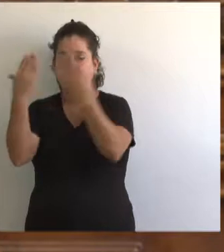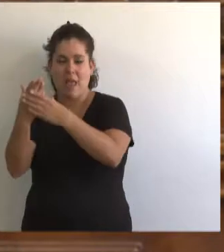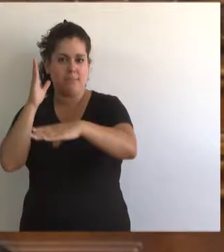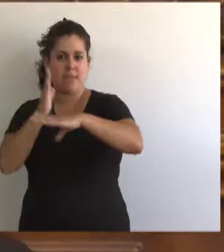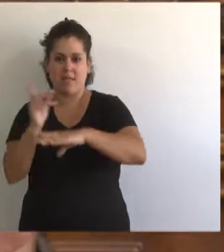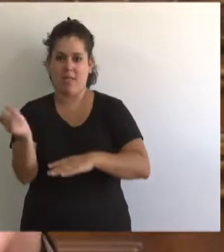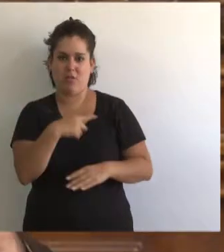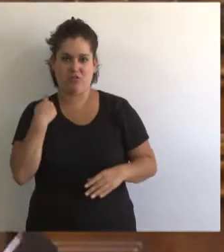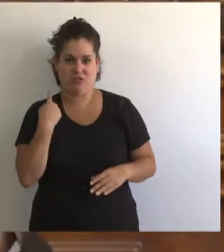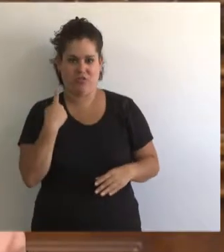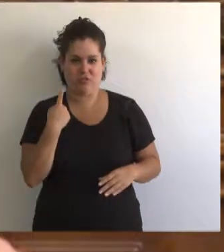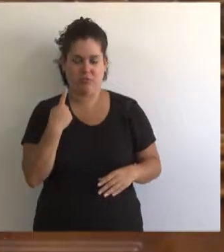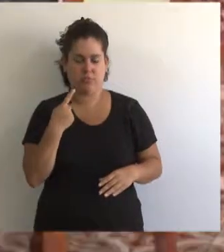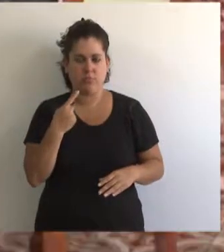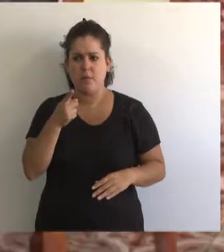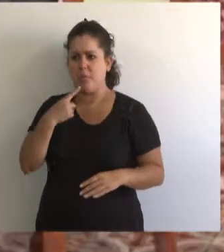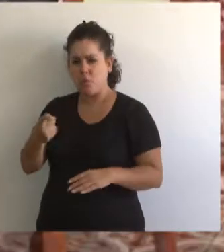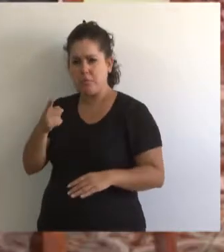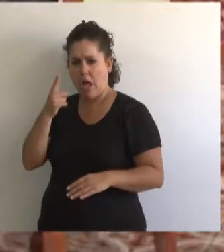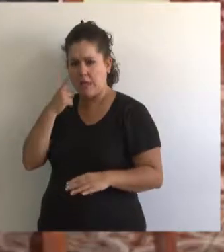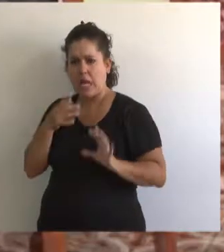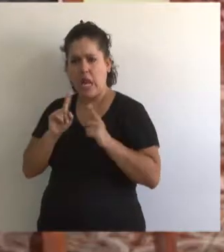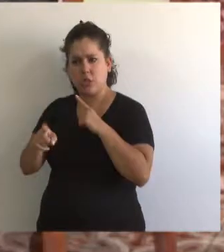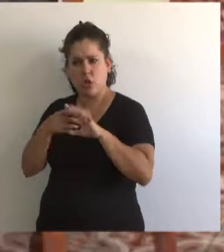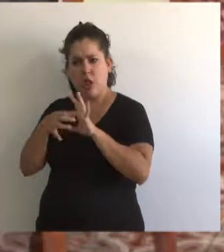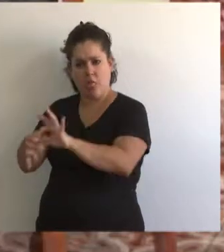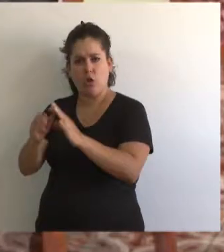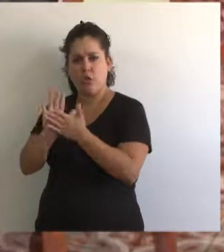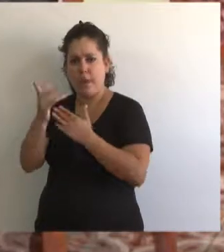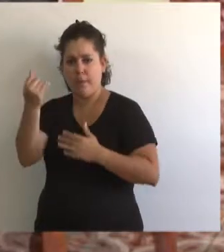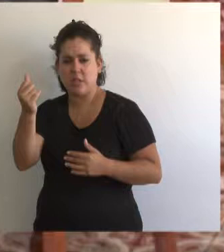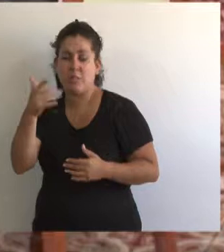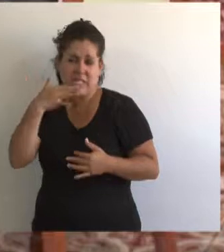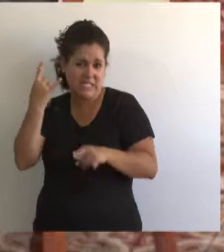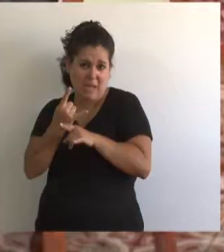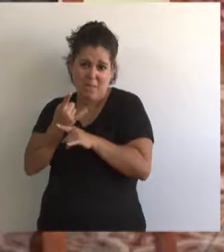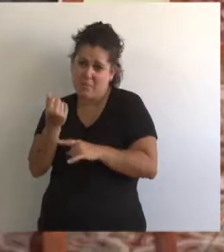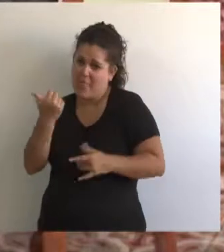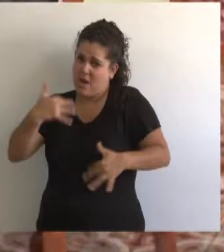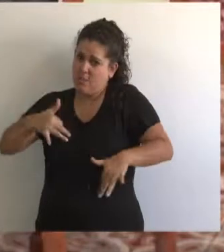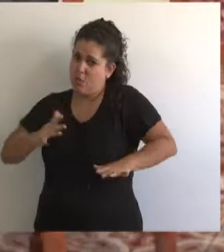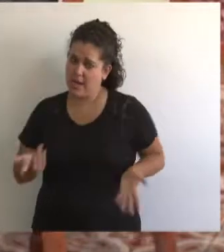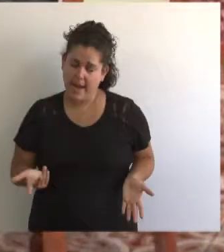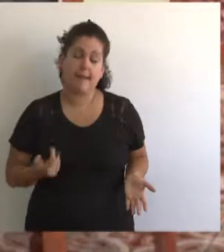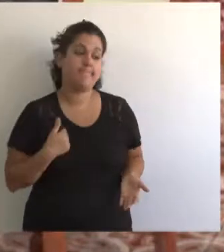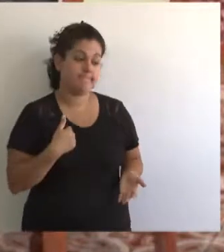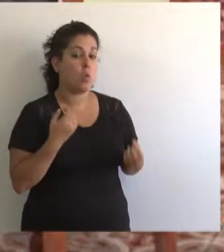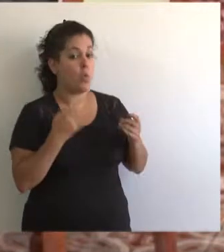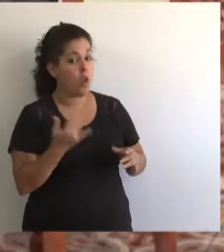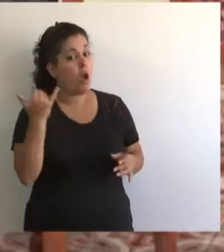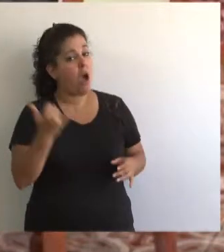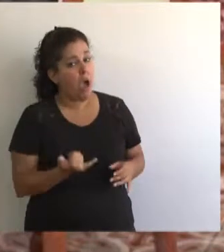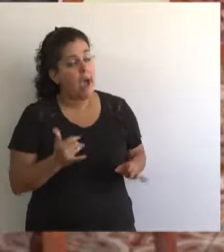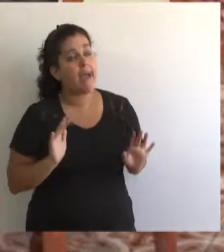mitad de la media mundial de consumo de madera. Ahora, ¿tendrá que ver eso con los precios, diputado? Porque la madera suele ser cara, ¿no?, para la construcción a